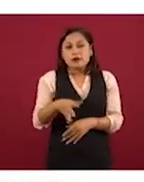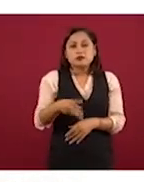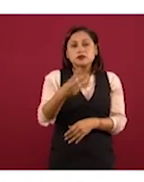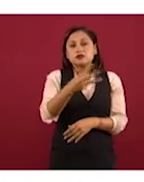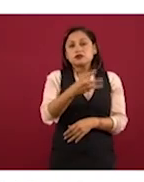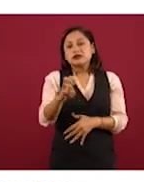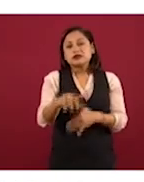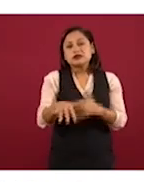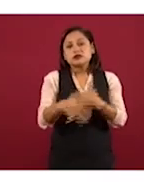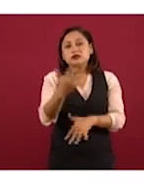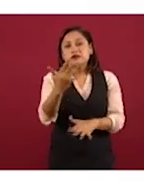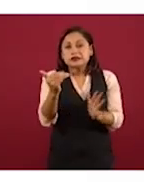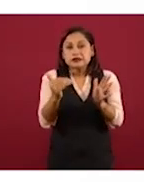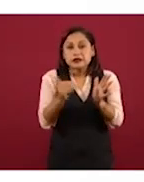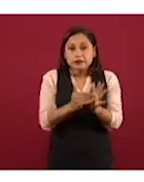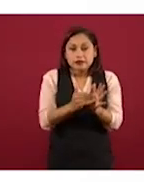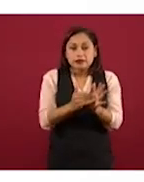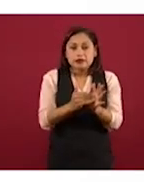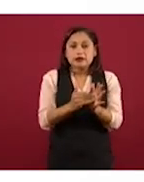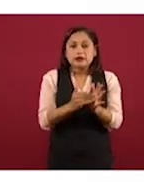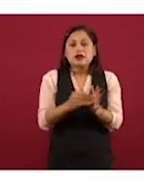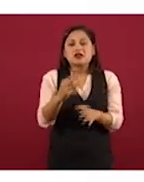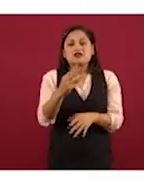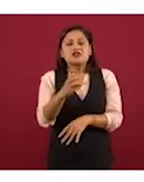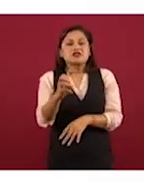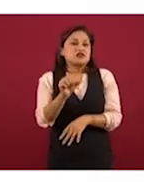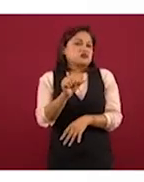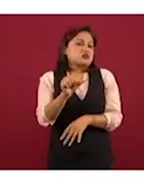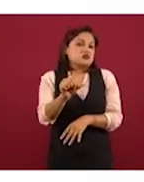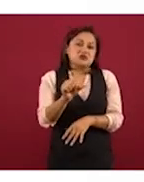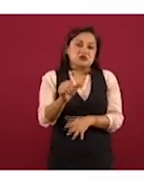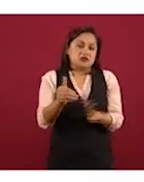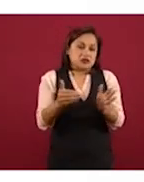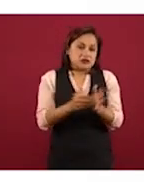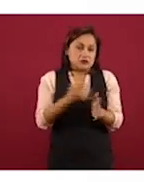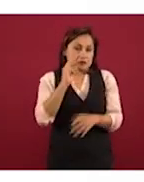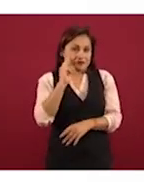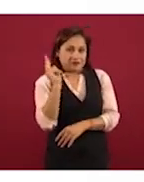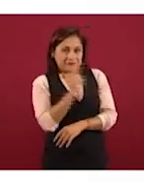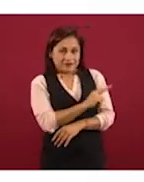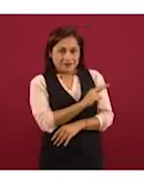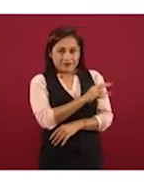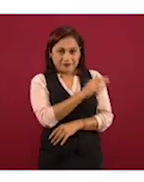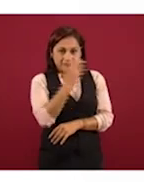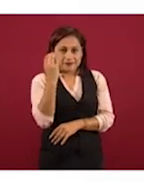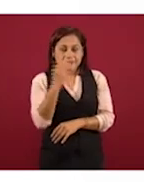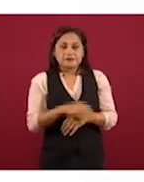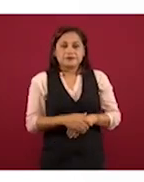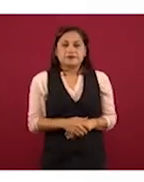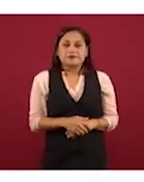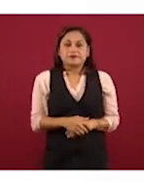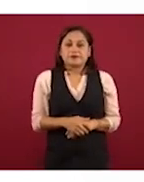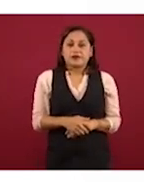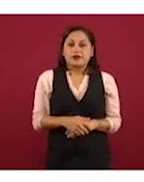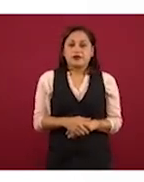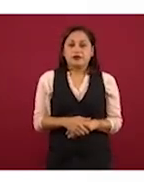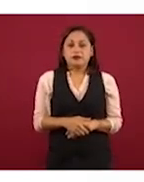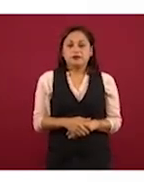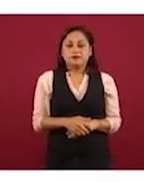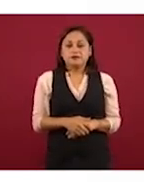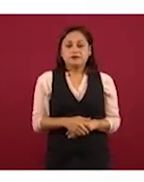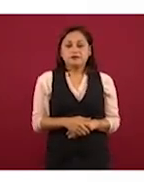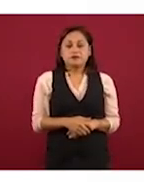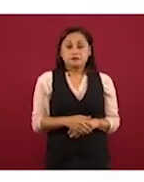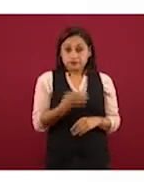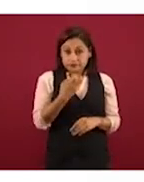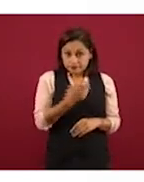pesos 316 mil y ahí lo pueden ver en general que tenemos son joyas que